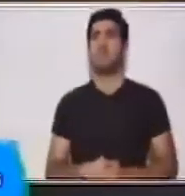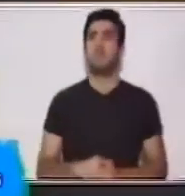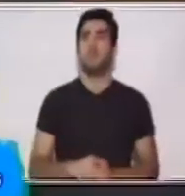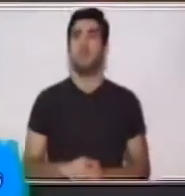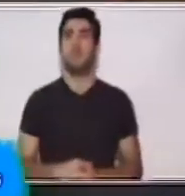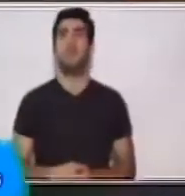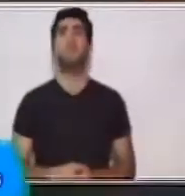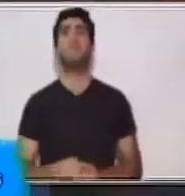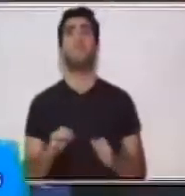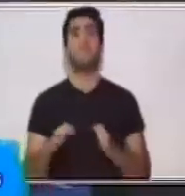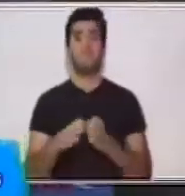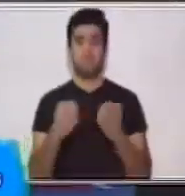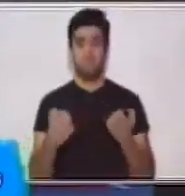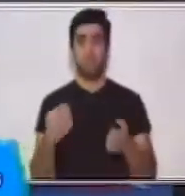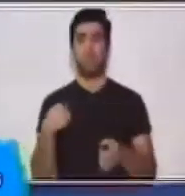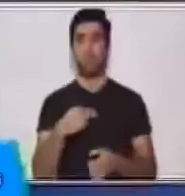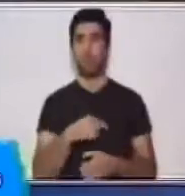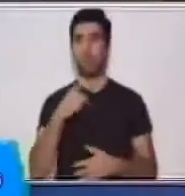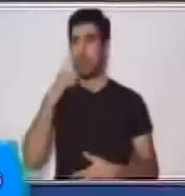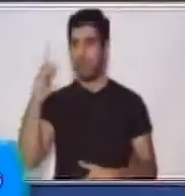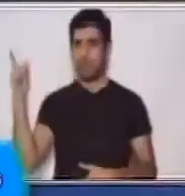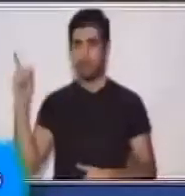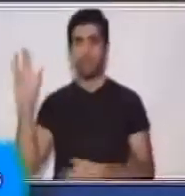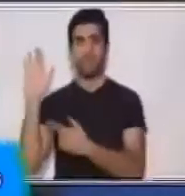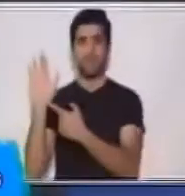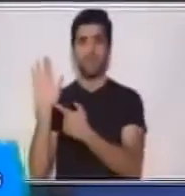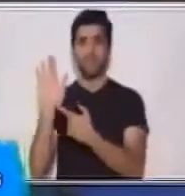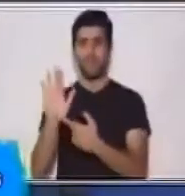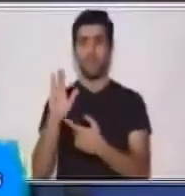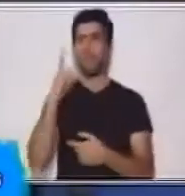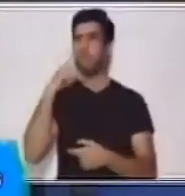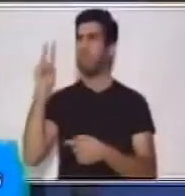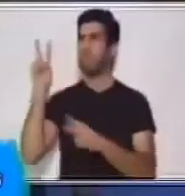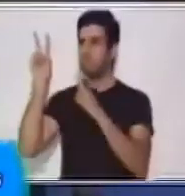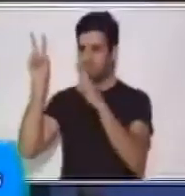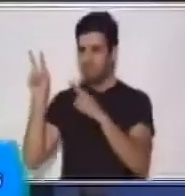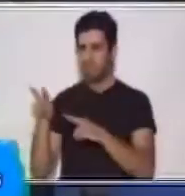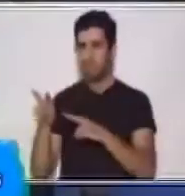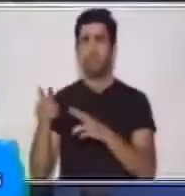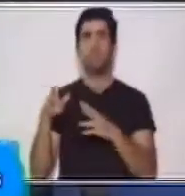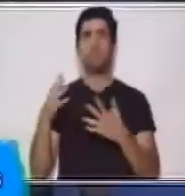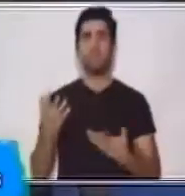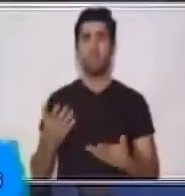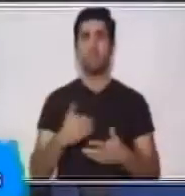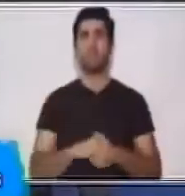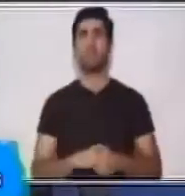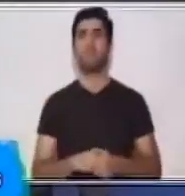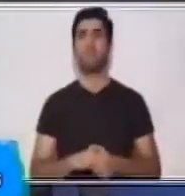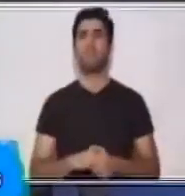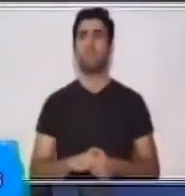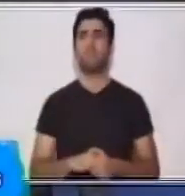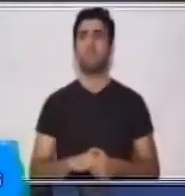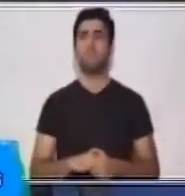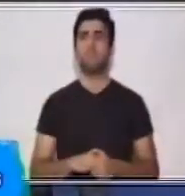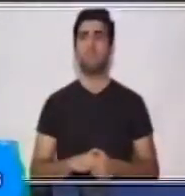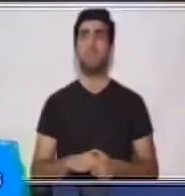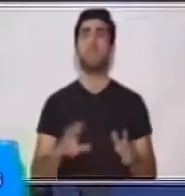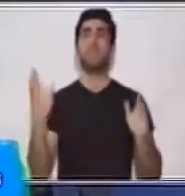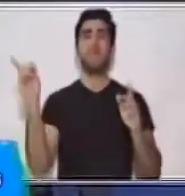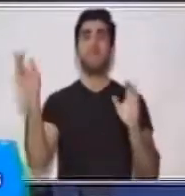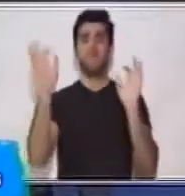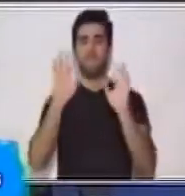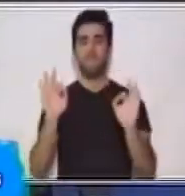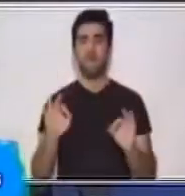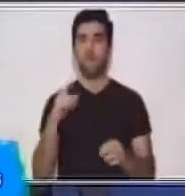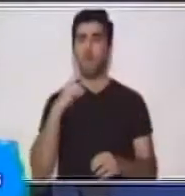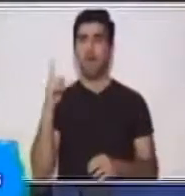nos ubicamos aquí en el panel y observamos que de forma verbal y